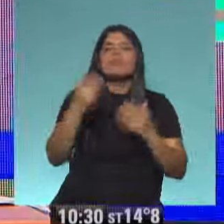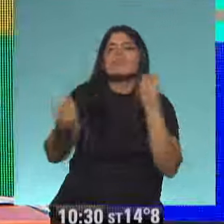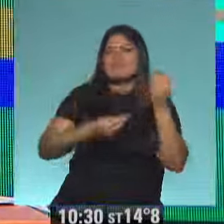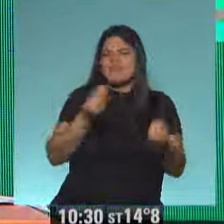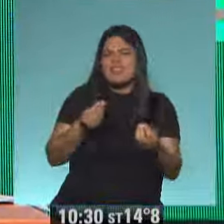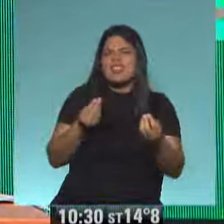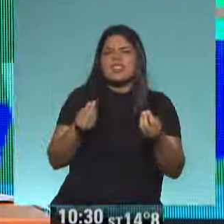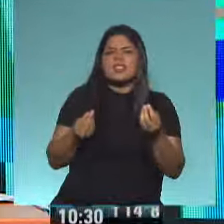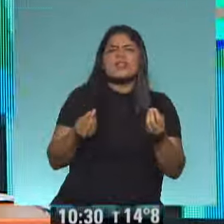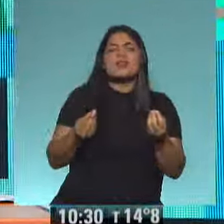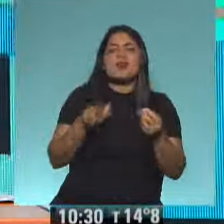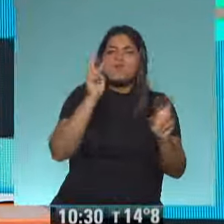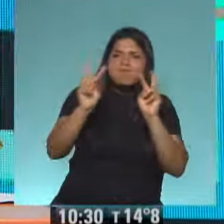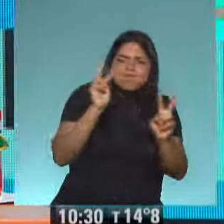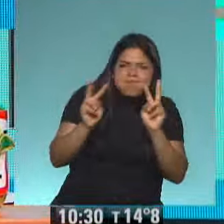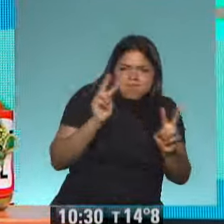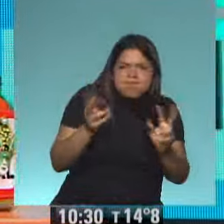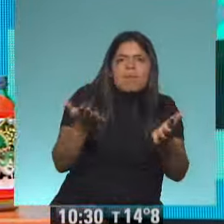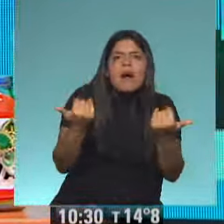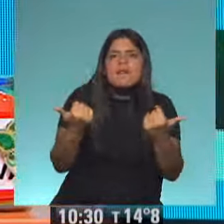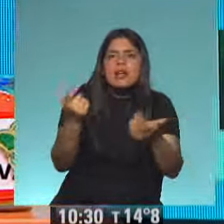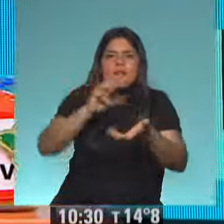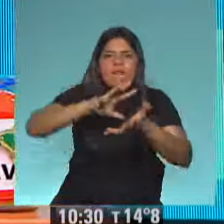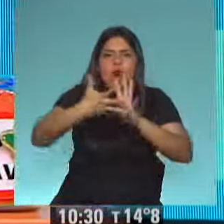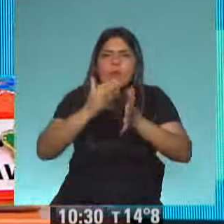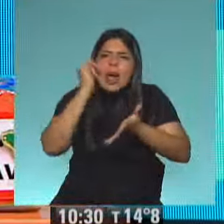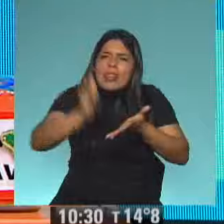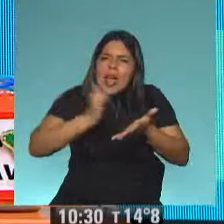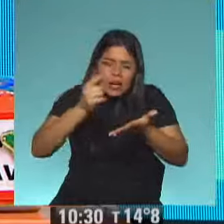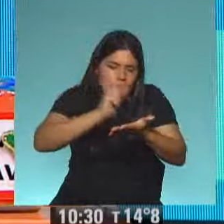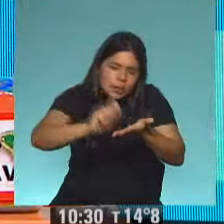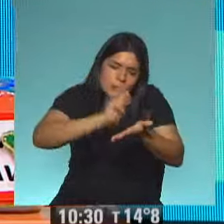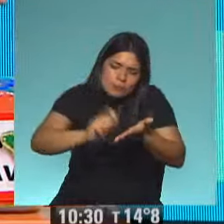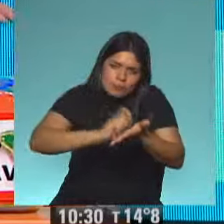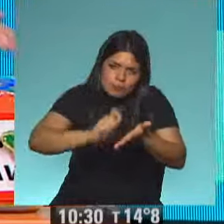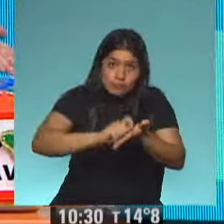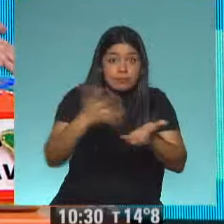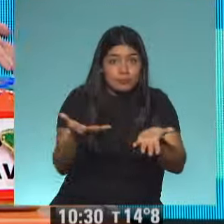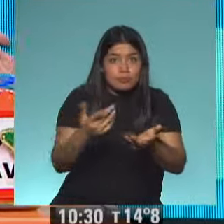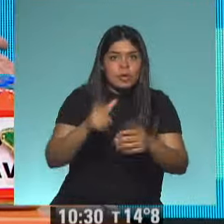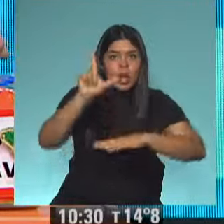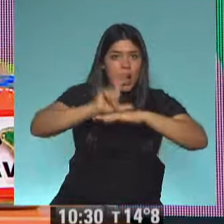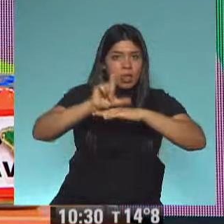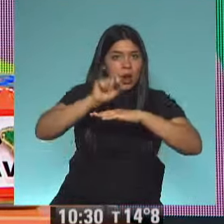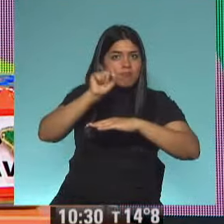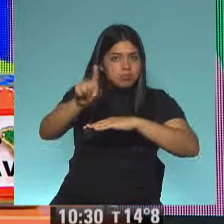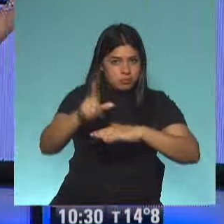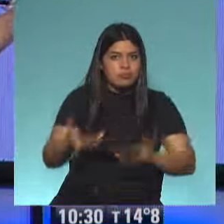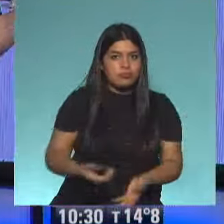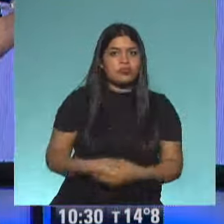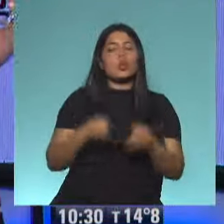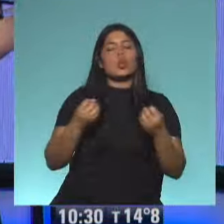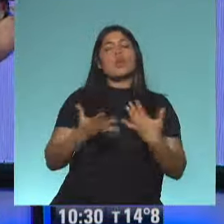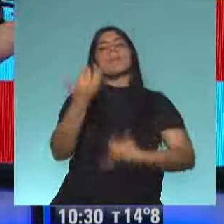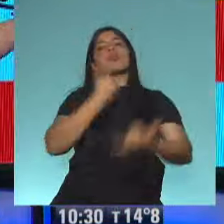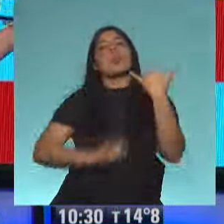los trajes que ahí estuvieron mirando y buscar una manera de describirlos. Escribir cómo son los trajes del carnaval del litoral de nuestro país. Y nos cuentan en